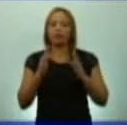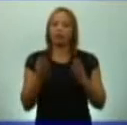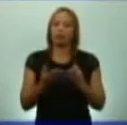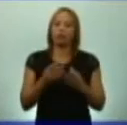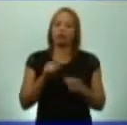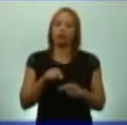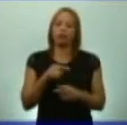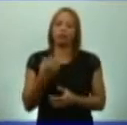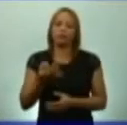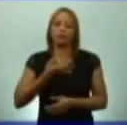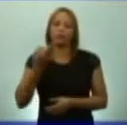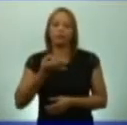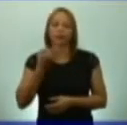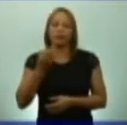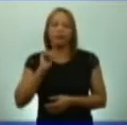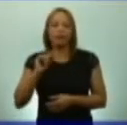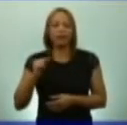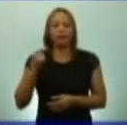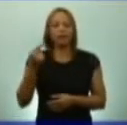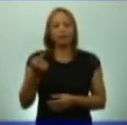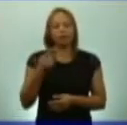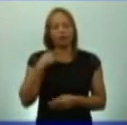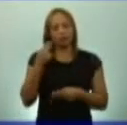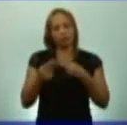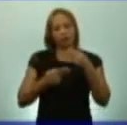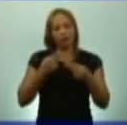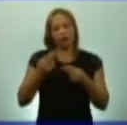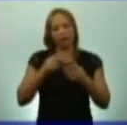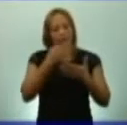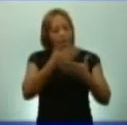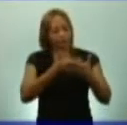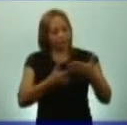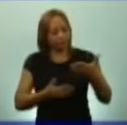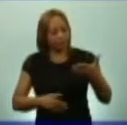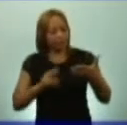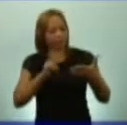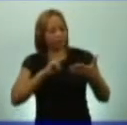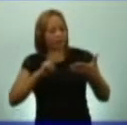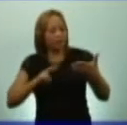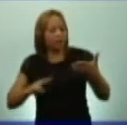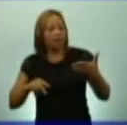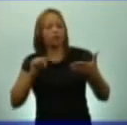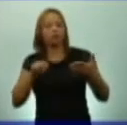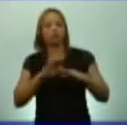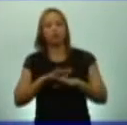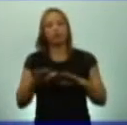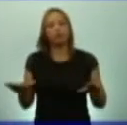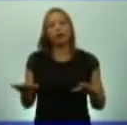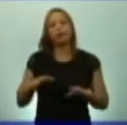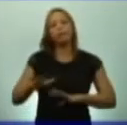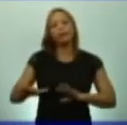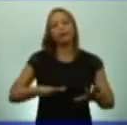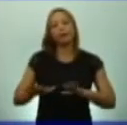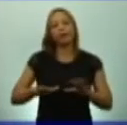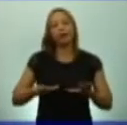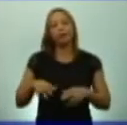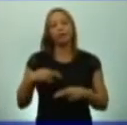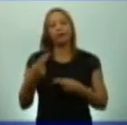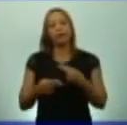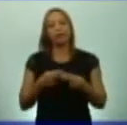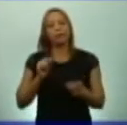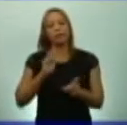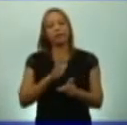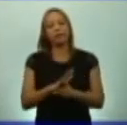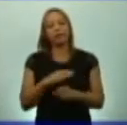6.3 y después que puedas realizar su lectura, estarás preparado para realizar las